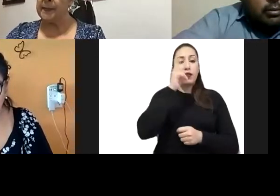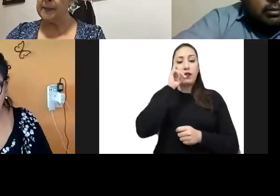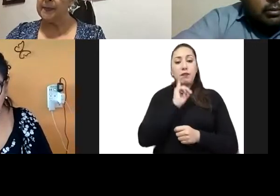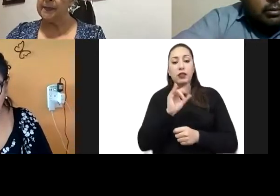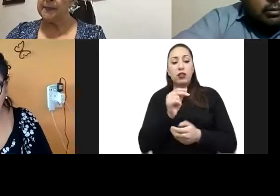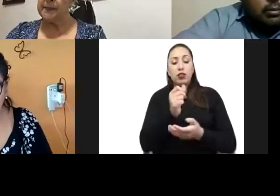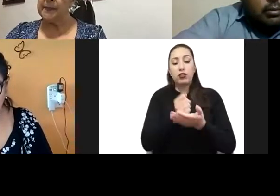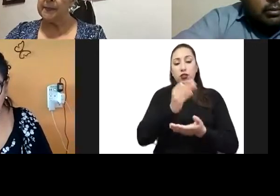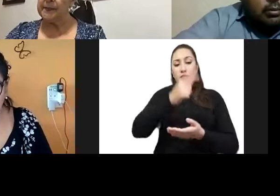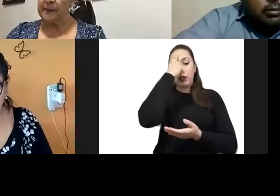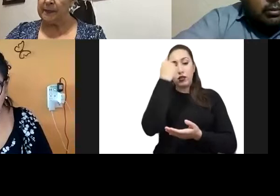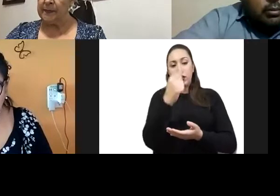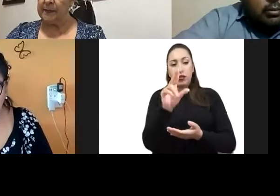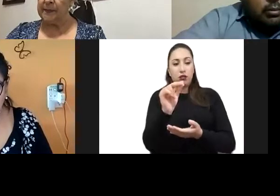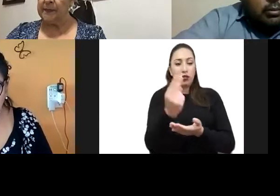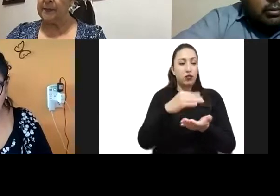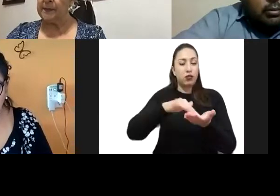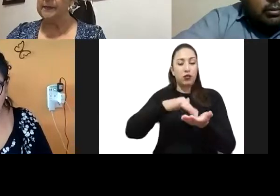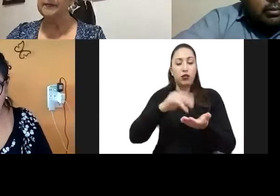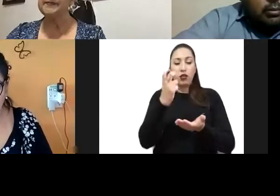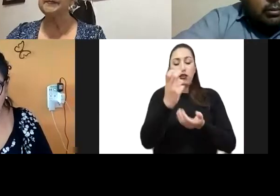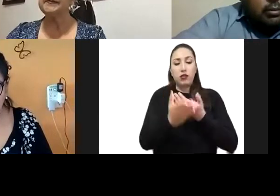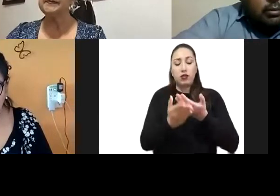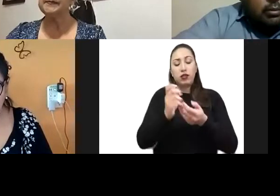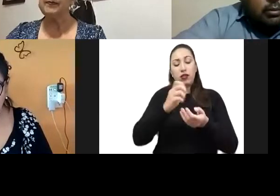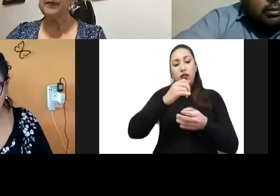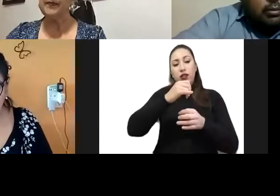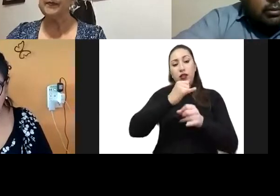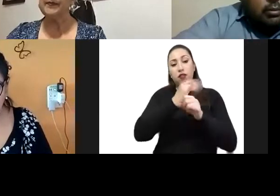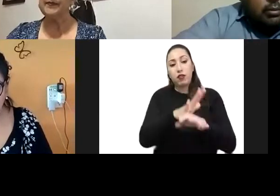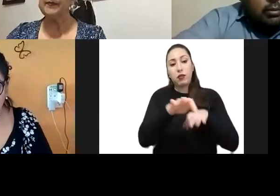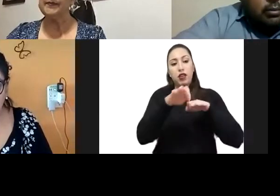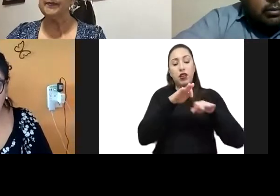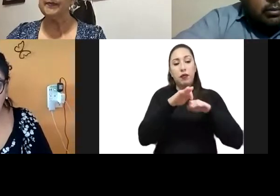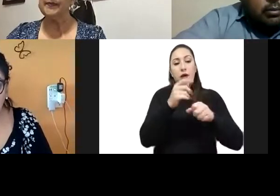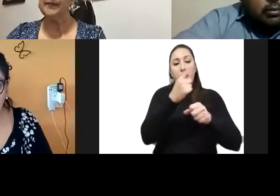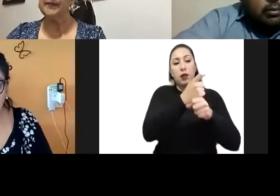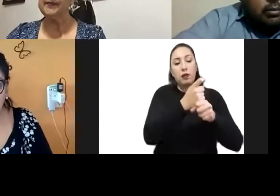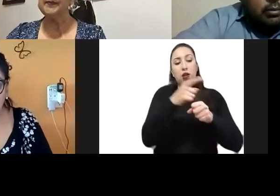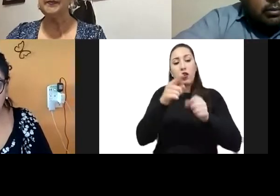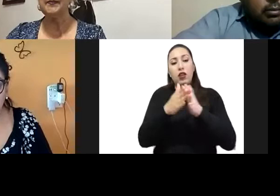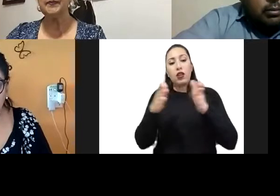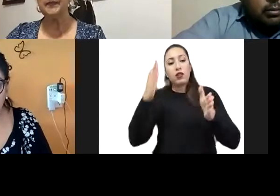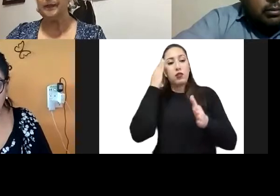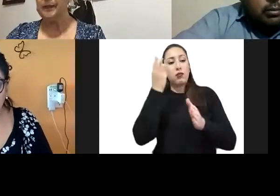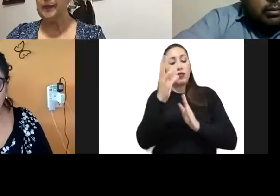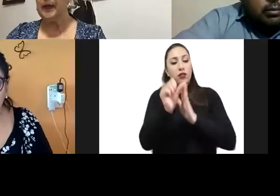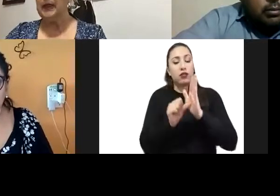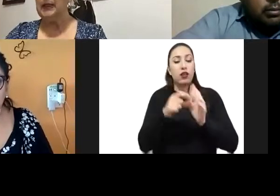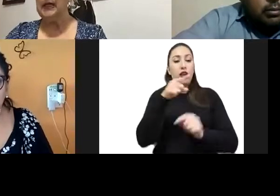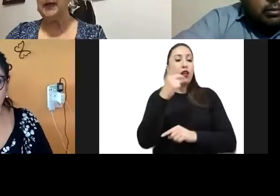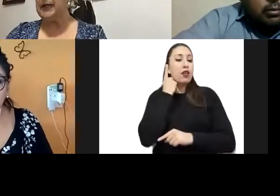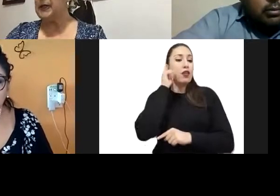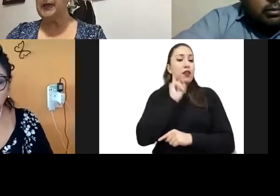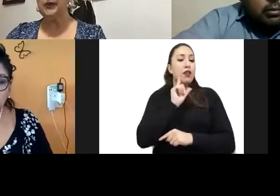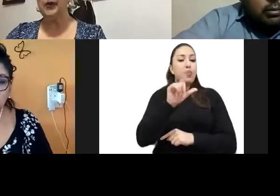de dispensarse la lectura del primer informe trimestral del tercer año de ejercicio de la Comisión de Educación. Diputada Lilia María Sarmiento.